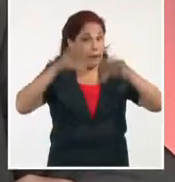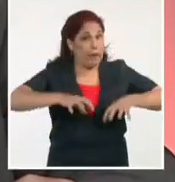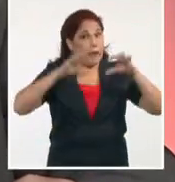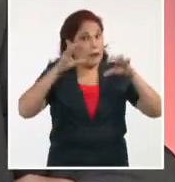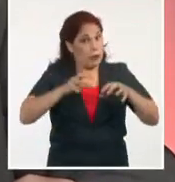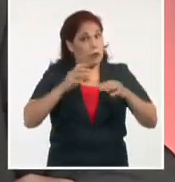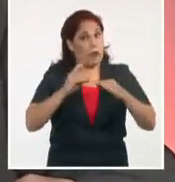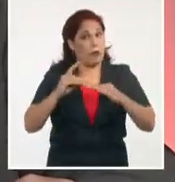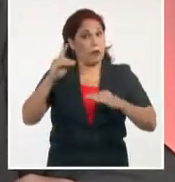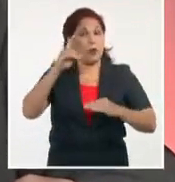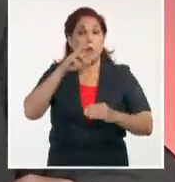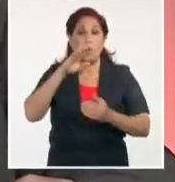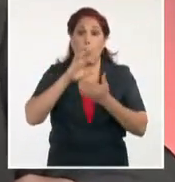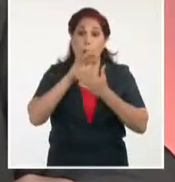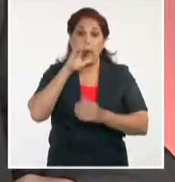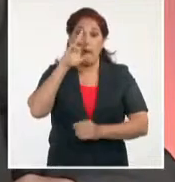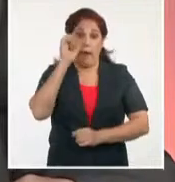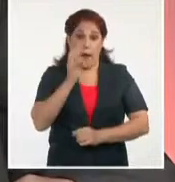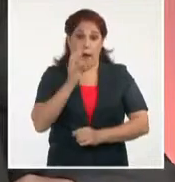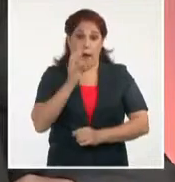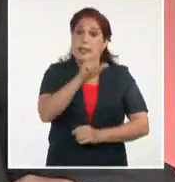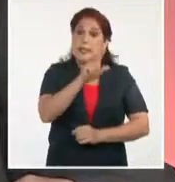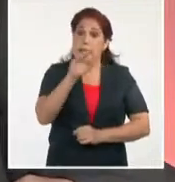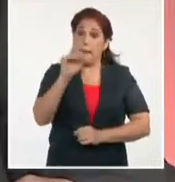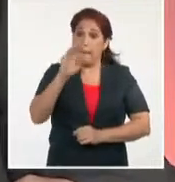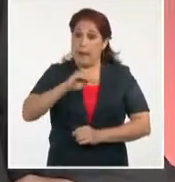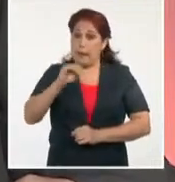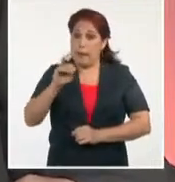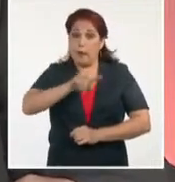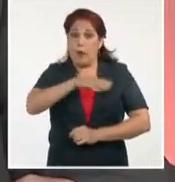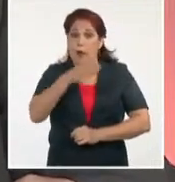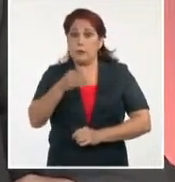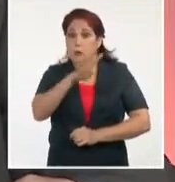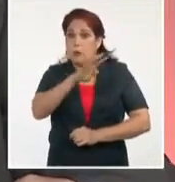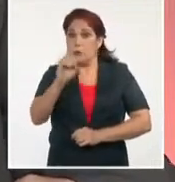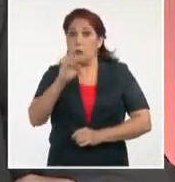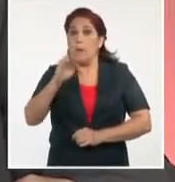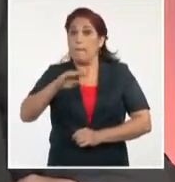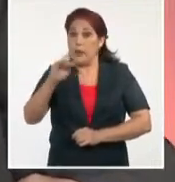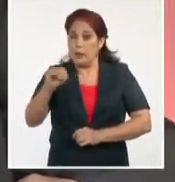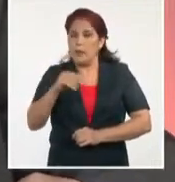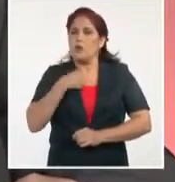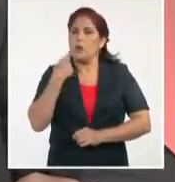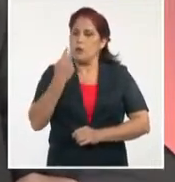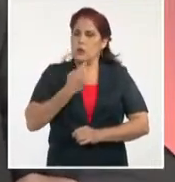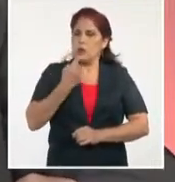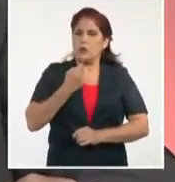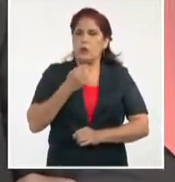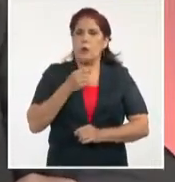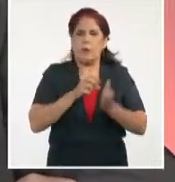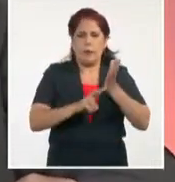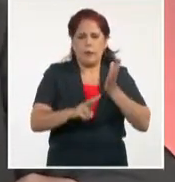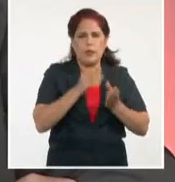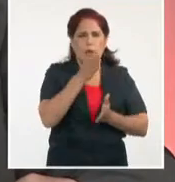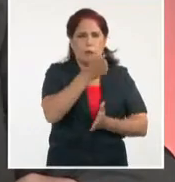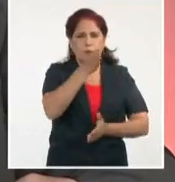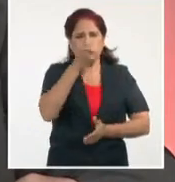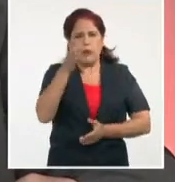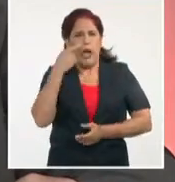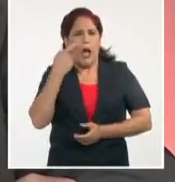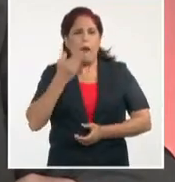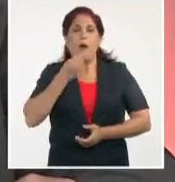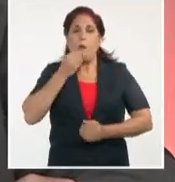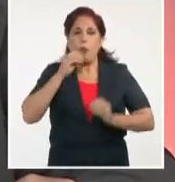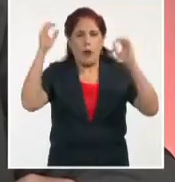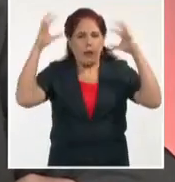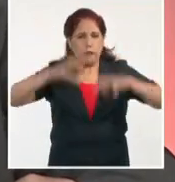Rubiera, desde 100 milímetros hasta 400, hicimos una corrida a nivel nacional para ver lo que podía